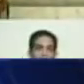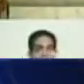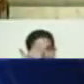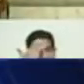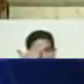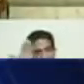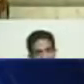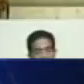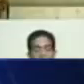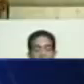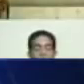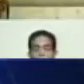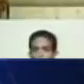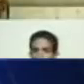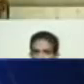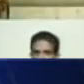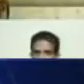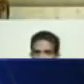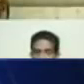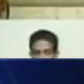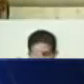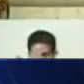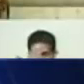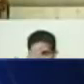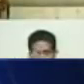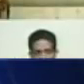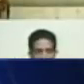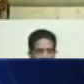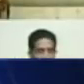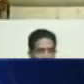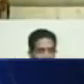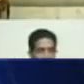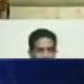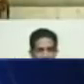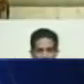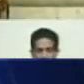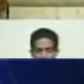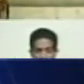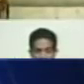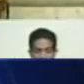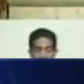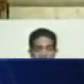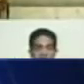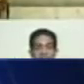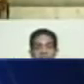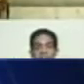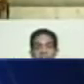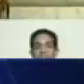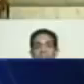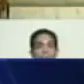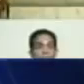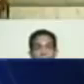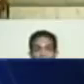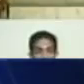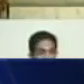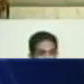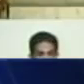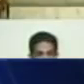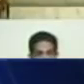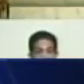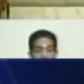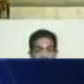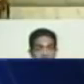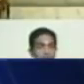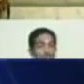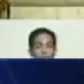banca de los simulacros y del cierre perfecto. Buena idea, el cierre perfecto y el inicio